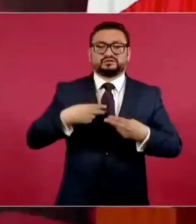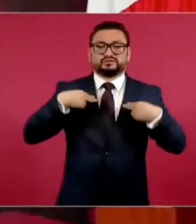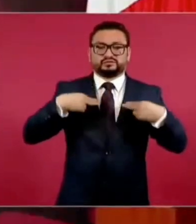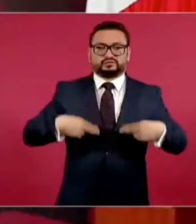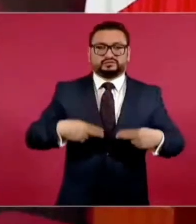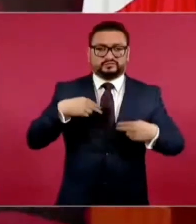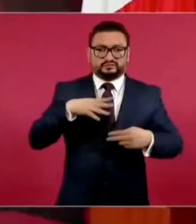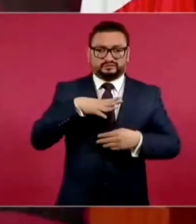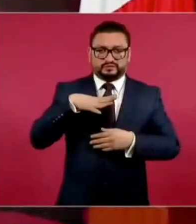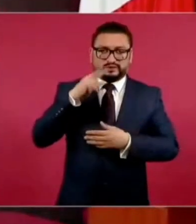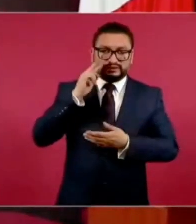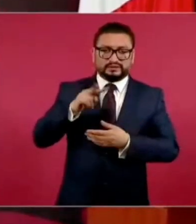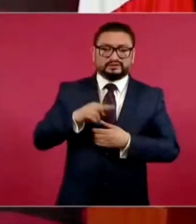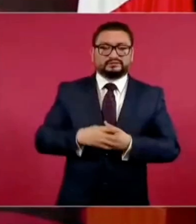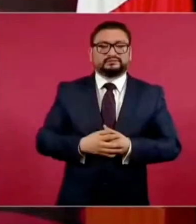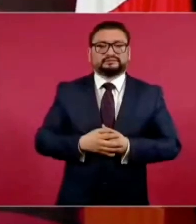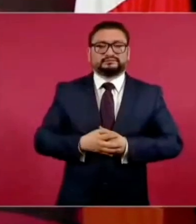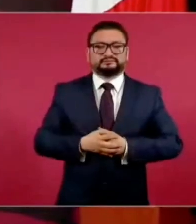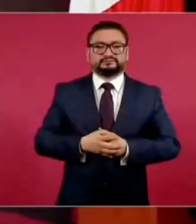guerrillero.